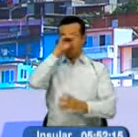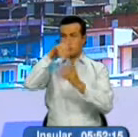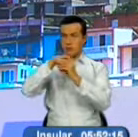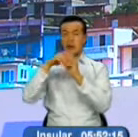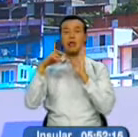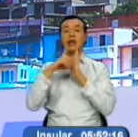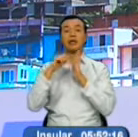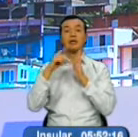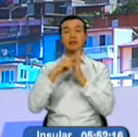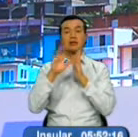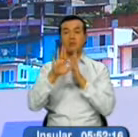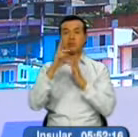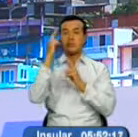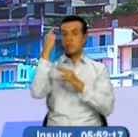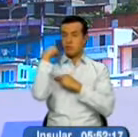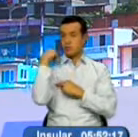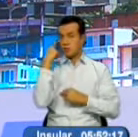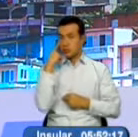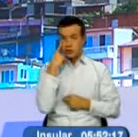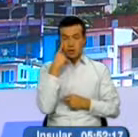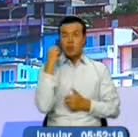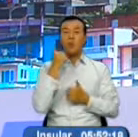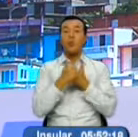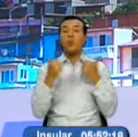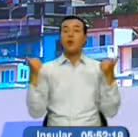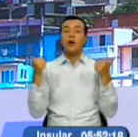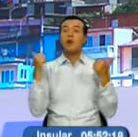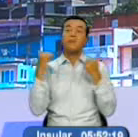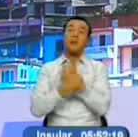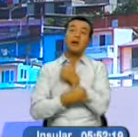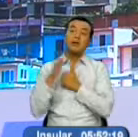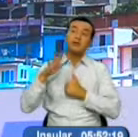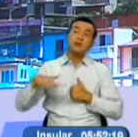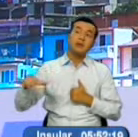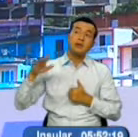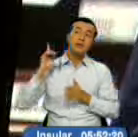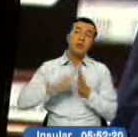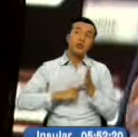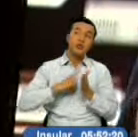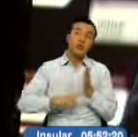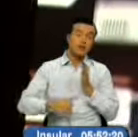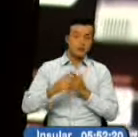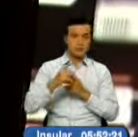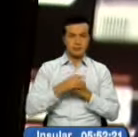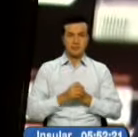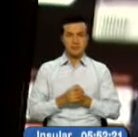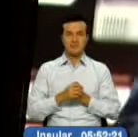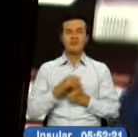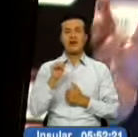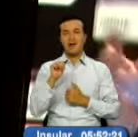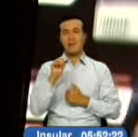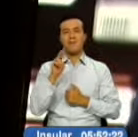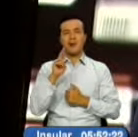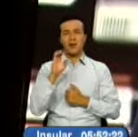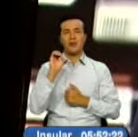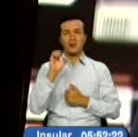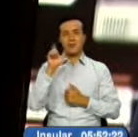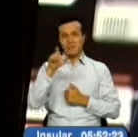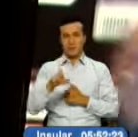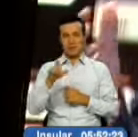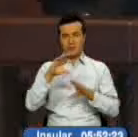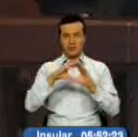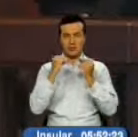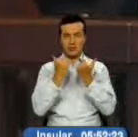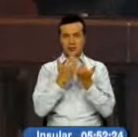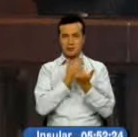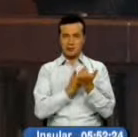de Rentas Internas será el encargado de determinar cuáles son considerados como tales. Mauro Andino, legislador ponente y presidente de la Comisión de